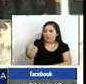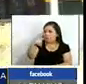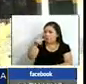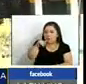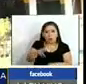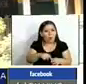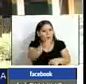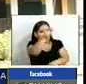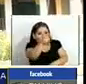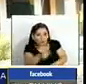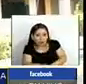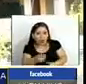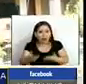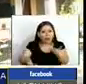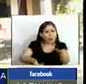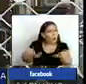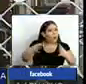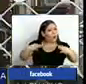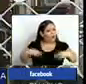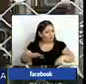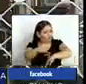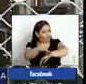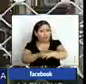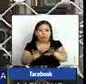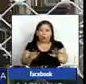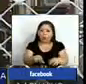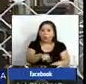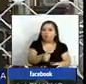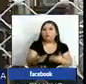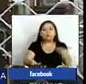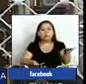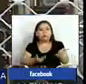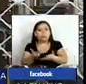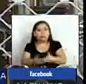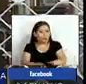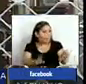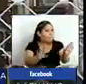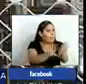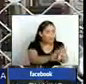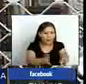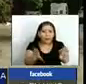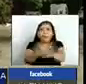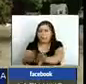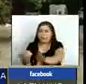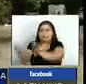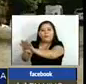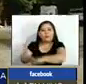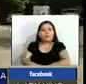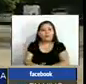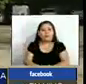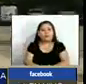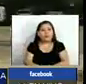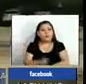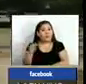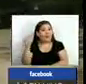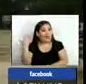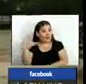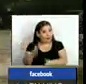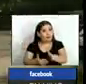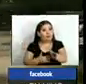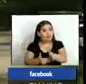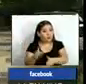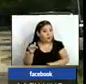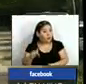restaurantes, hoteles y tiendas de artesanías, entre otros comercios, se encuentran cerrados. Así que desde que empezó esto